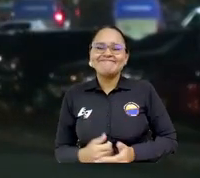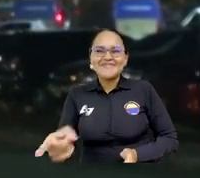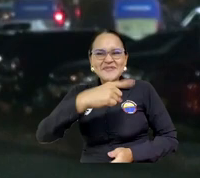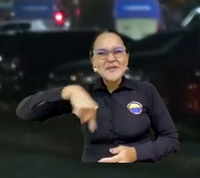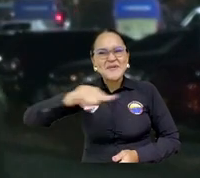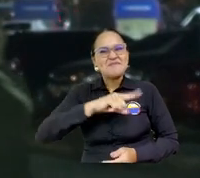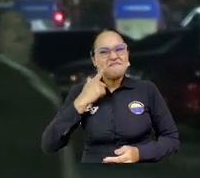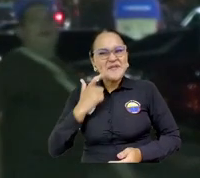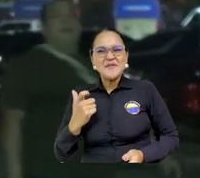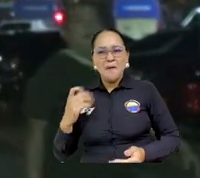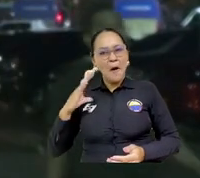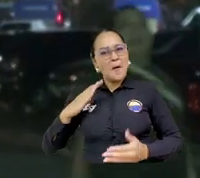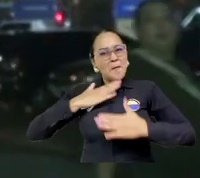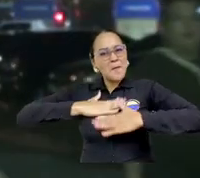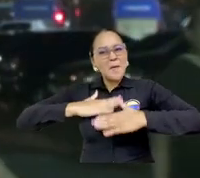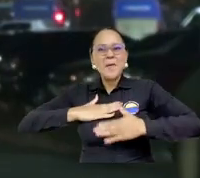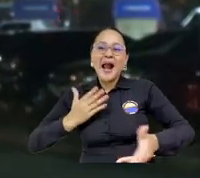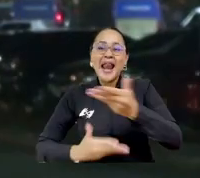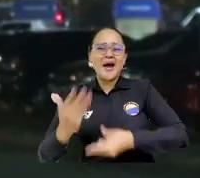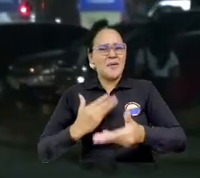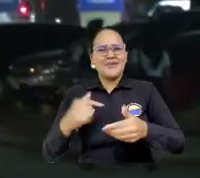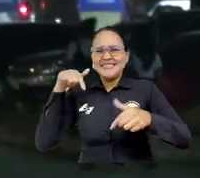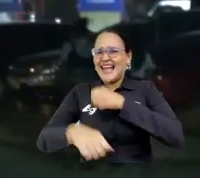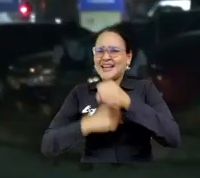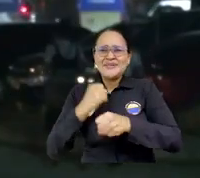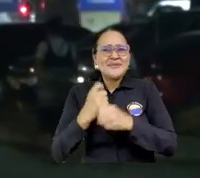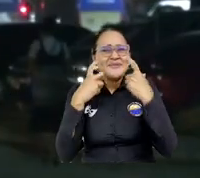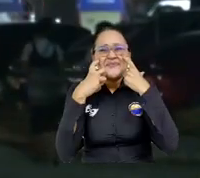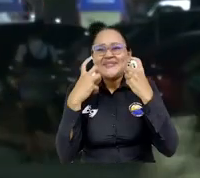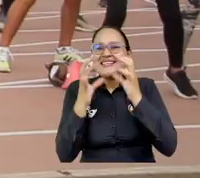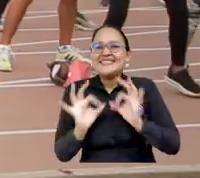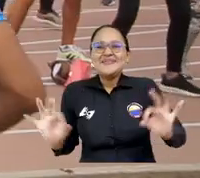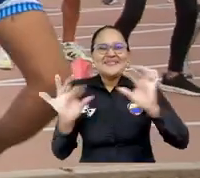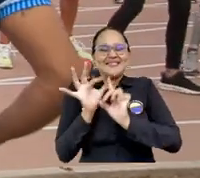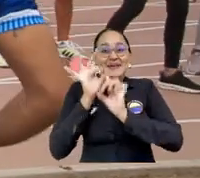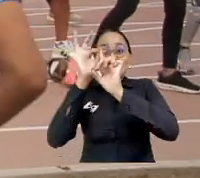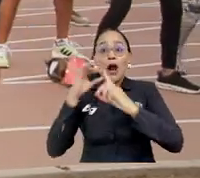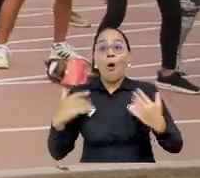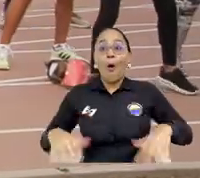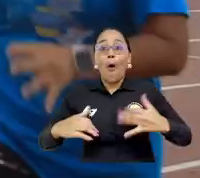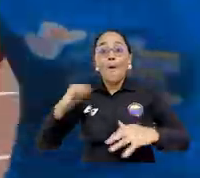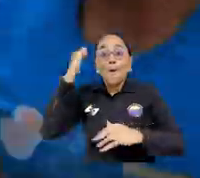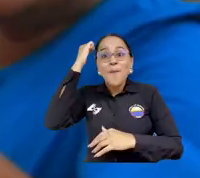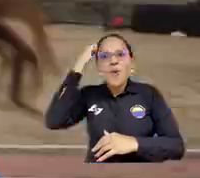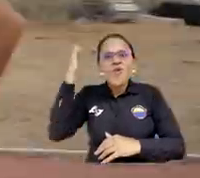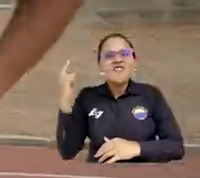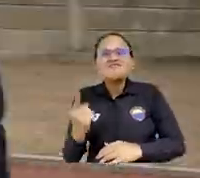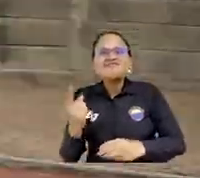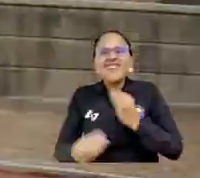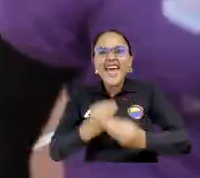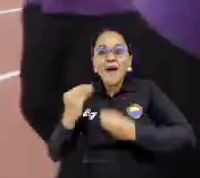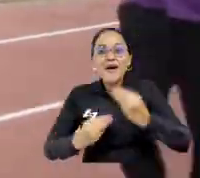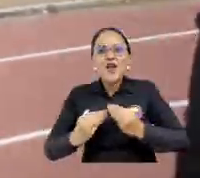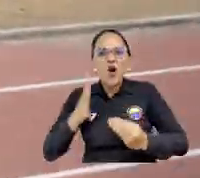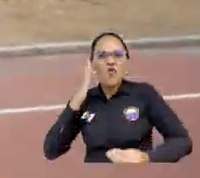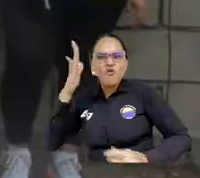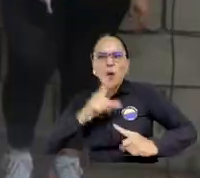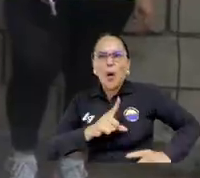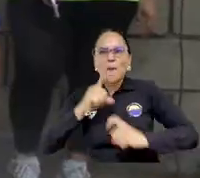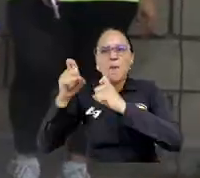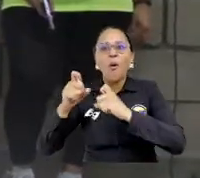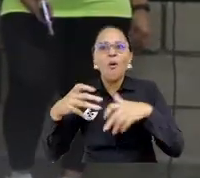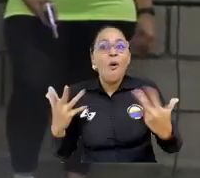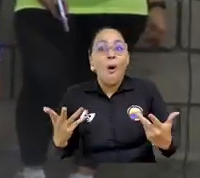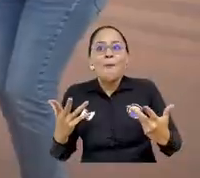contenga estos espacios para que nosotros nos podamos sentir cómodos. Este año fue increíble. Mientras tanto, los profesores corrieron hacia el futuro en una